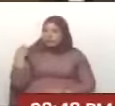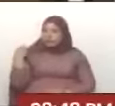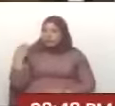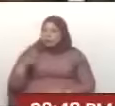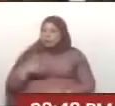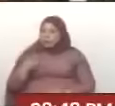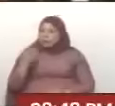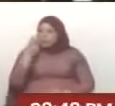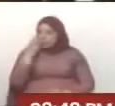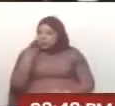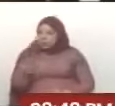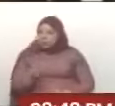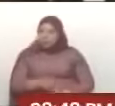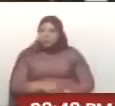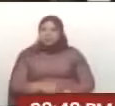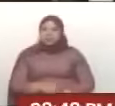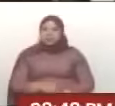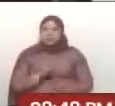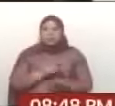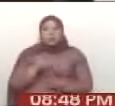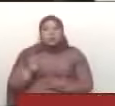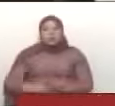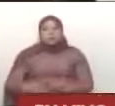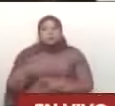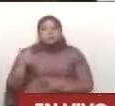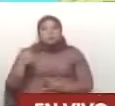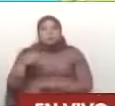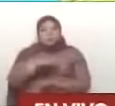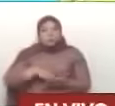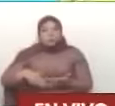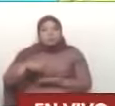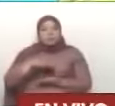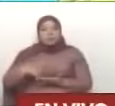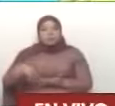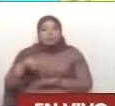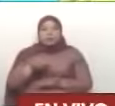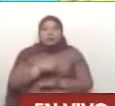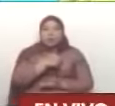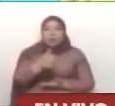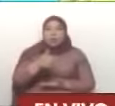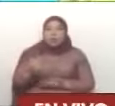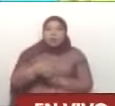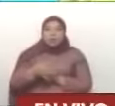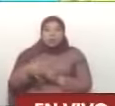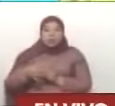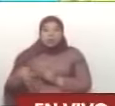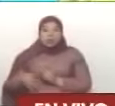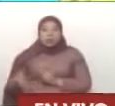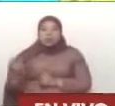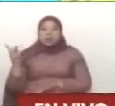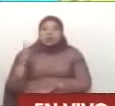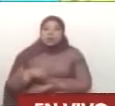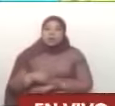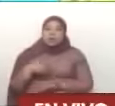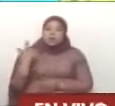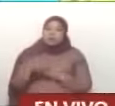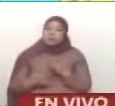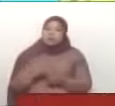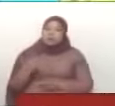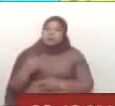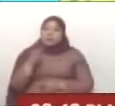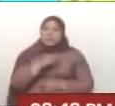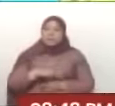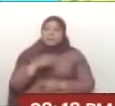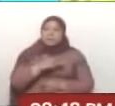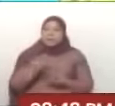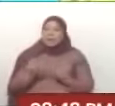Está invitada. Yo tengo el proyecto de poner una concha acústica en cada municipio del país como parte de la gran